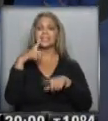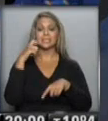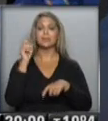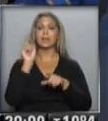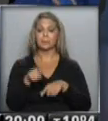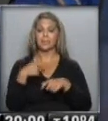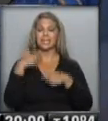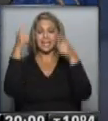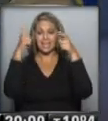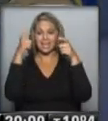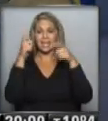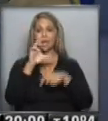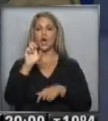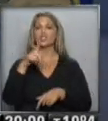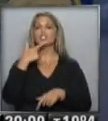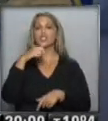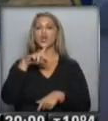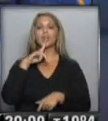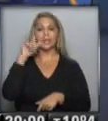reina consorte.